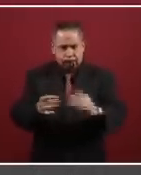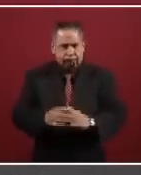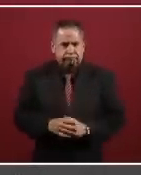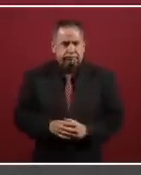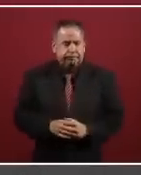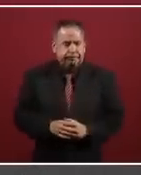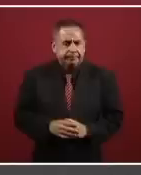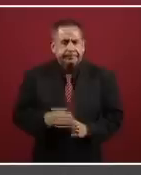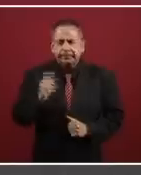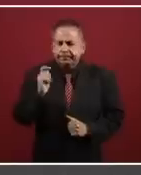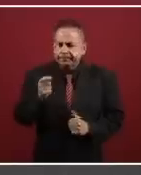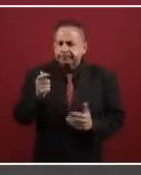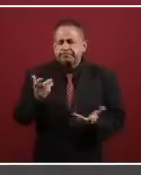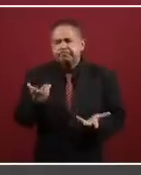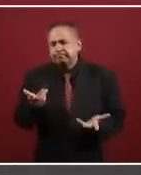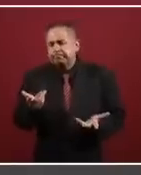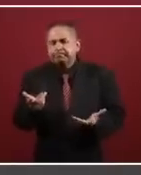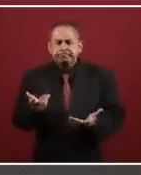solo